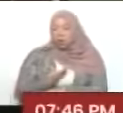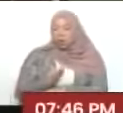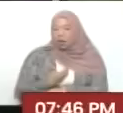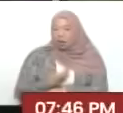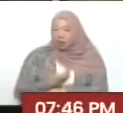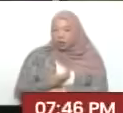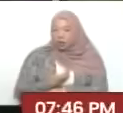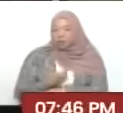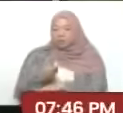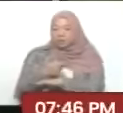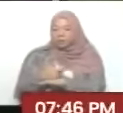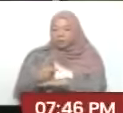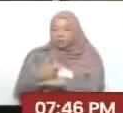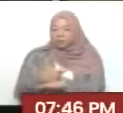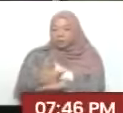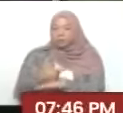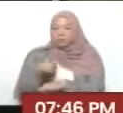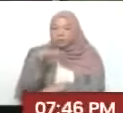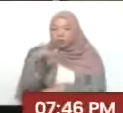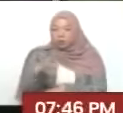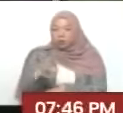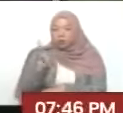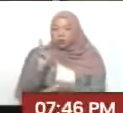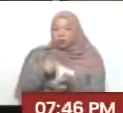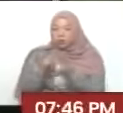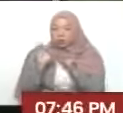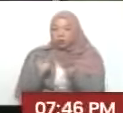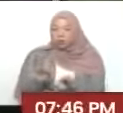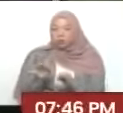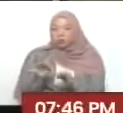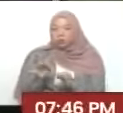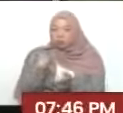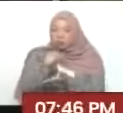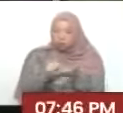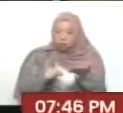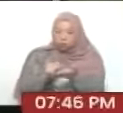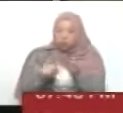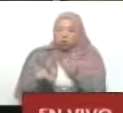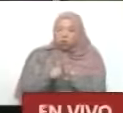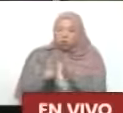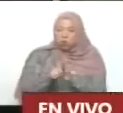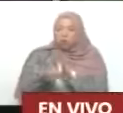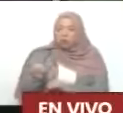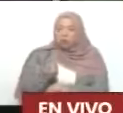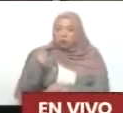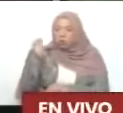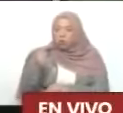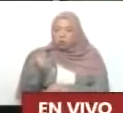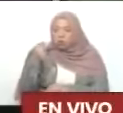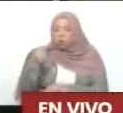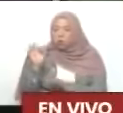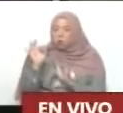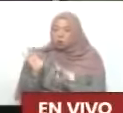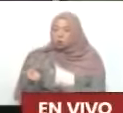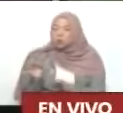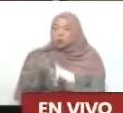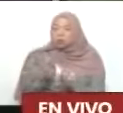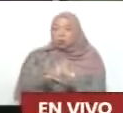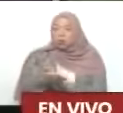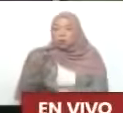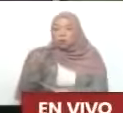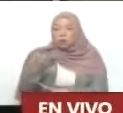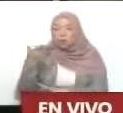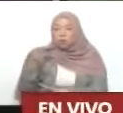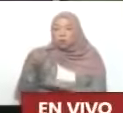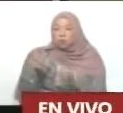alcaldesas, tener las gobernaciones y tener los que escribimos las leyes en los países. Correcto. Eso es obligatorio. Por tanto, ahí hace falta el partido.